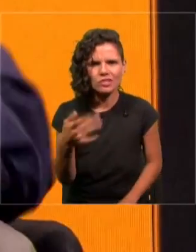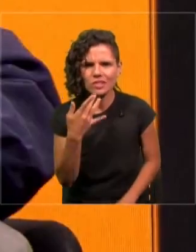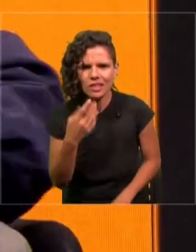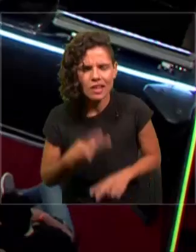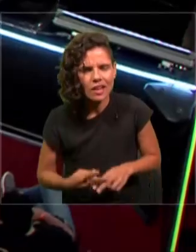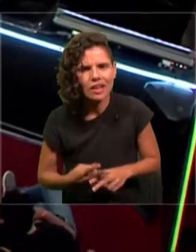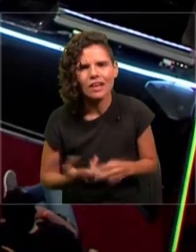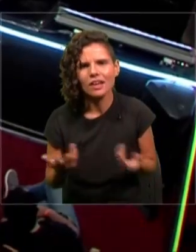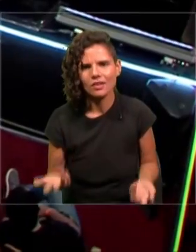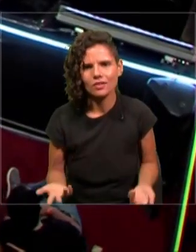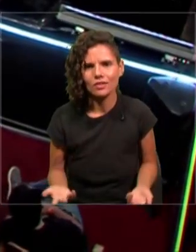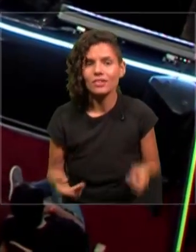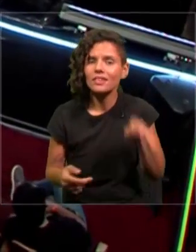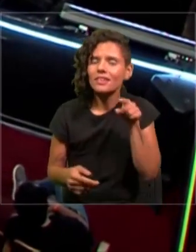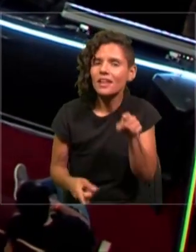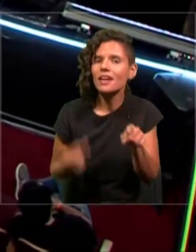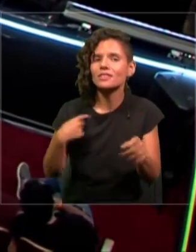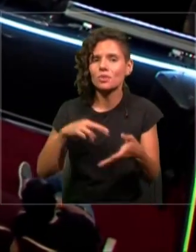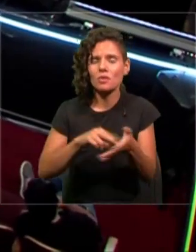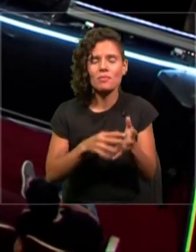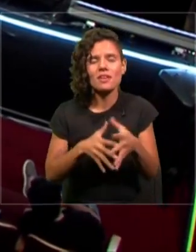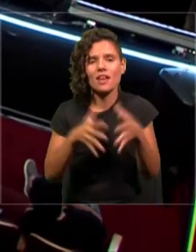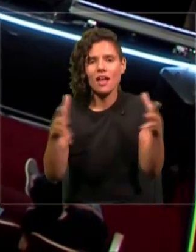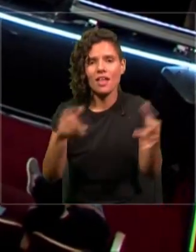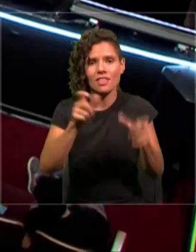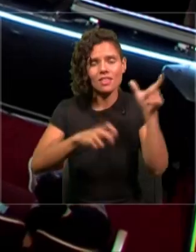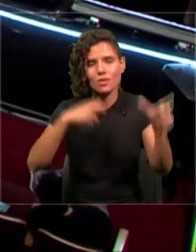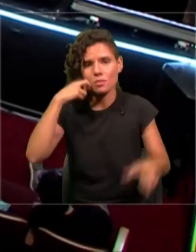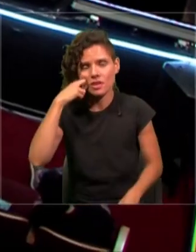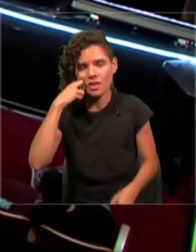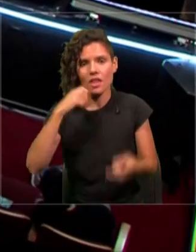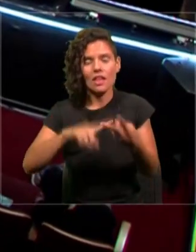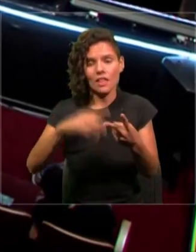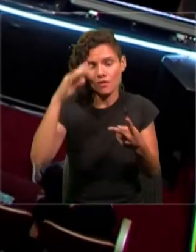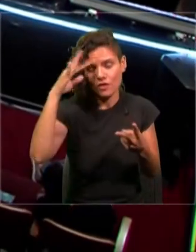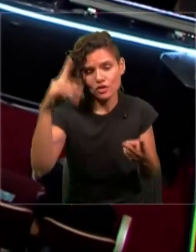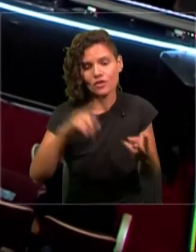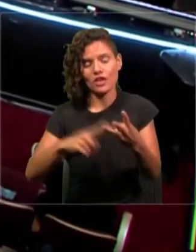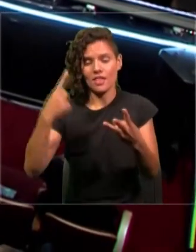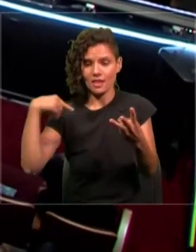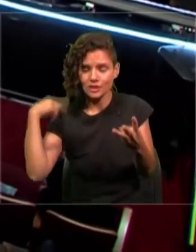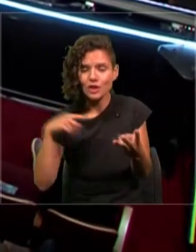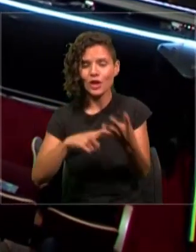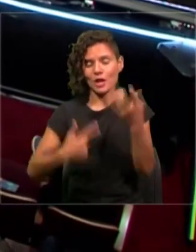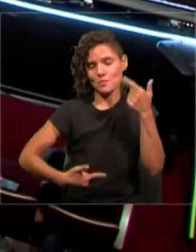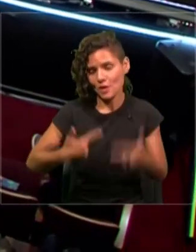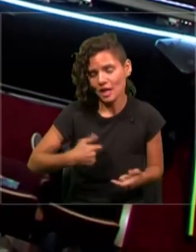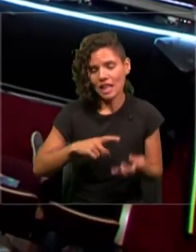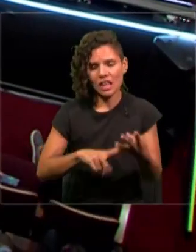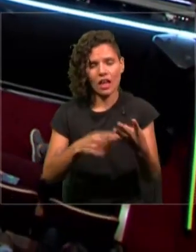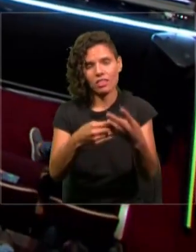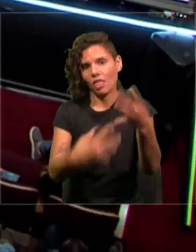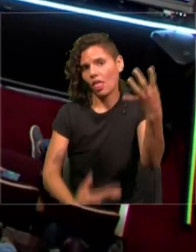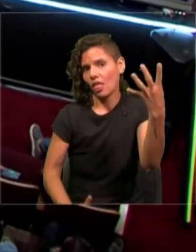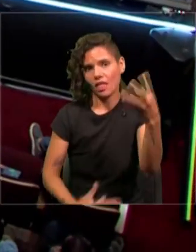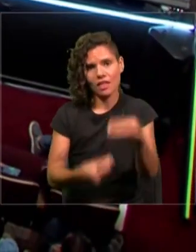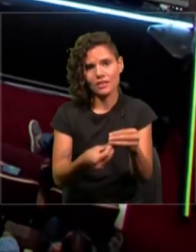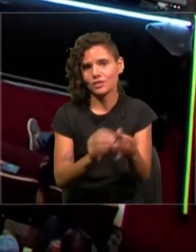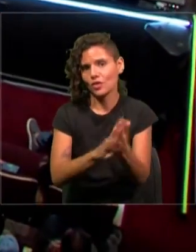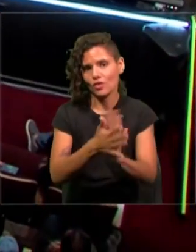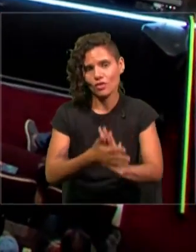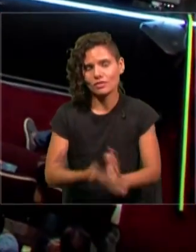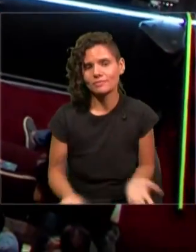Y este es uno de los grandes problemas de la humanidad, de la filosofía, de la historia, de la política, de todo.